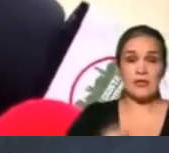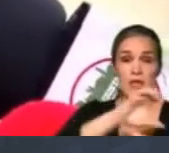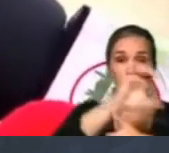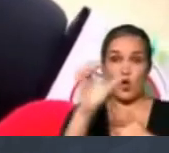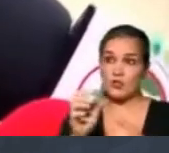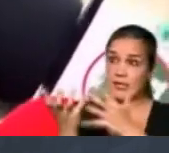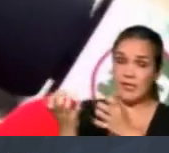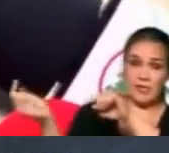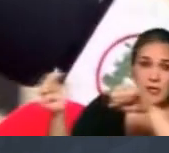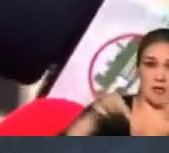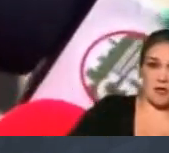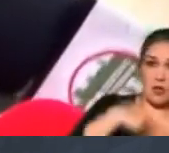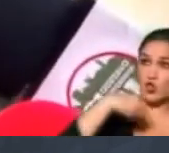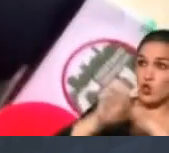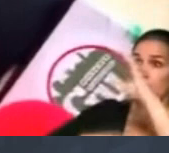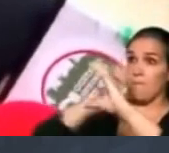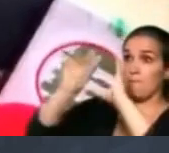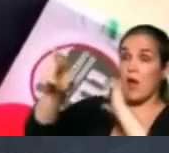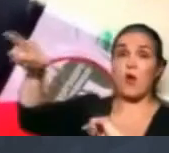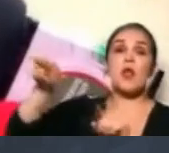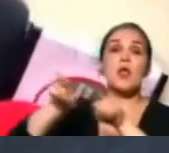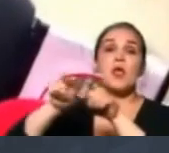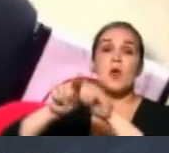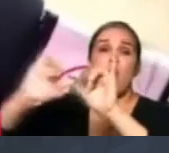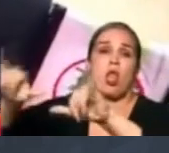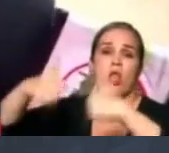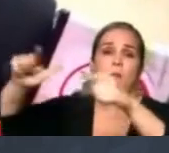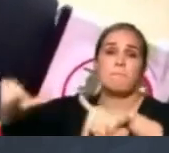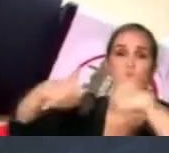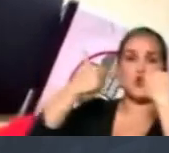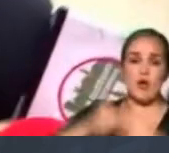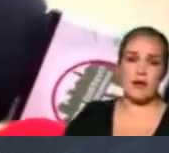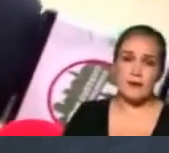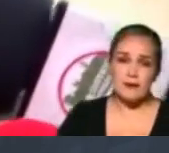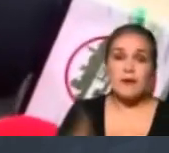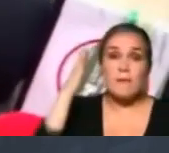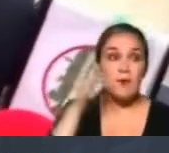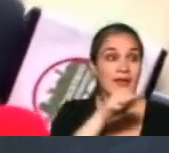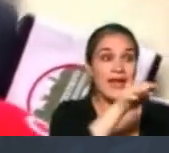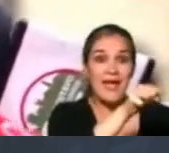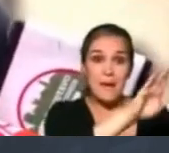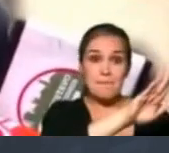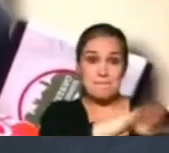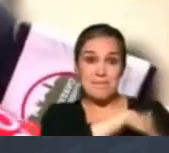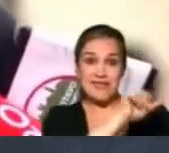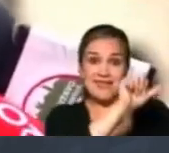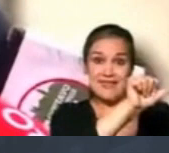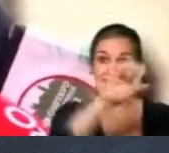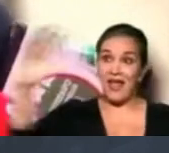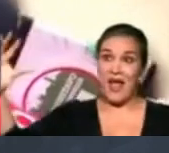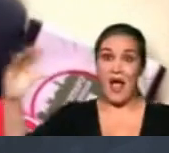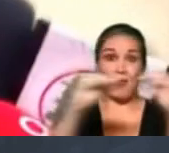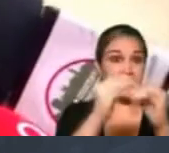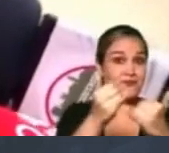costeñas. Y ellos se burlaron de nosotros. Porque el acuerdo con la ministra saliente que